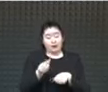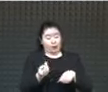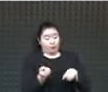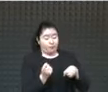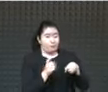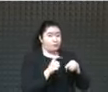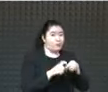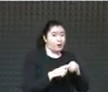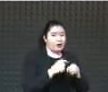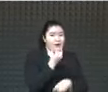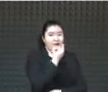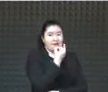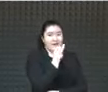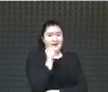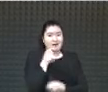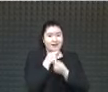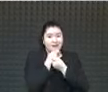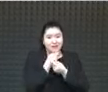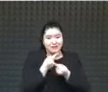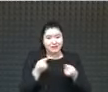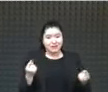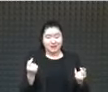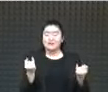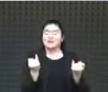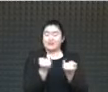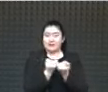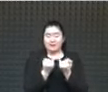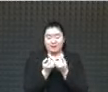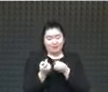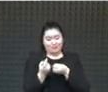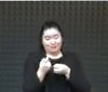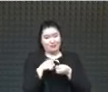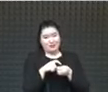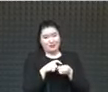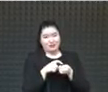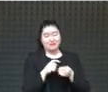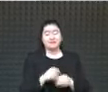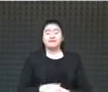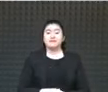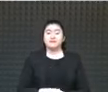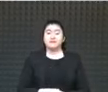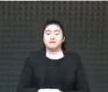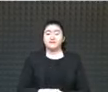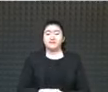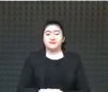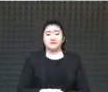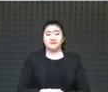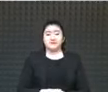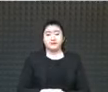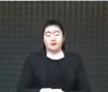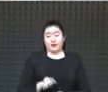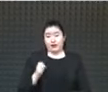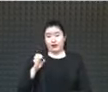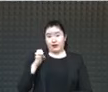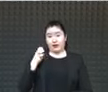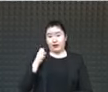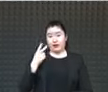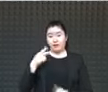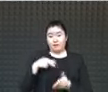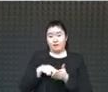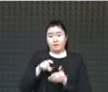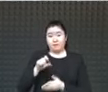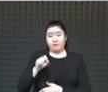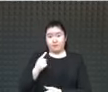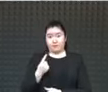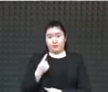sumó. El programa se incluyó a los niños de educación preescolar. En enero de 2021 se incrementó